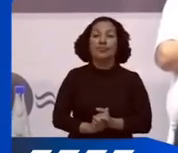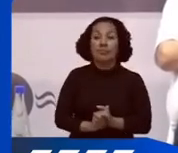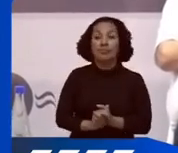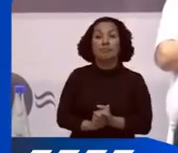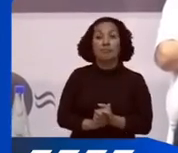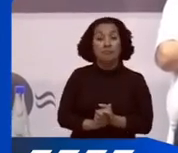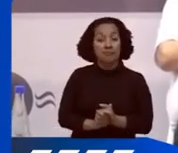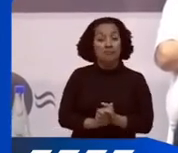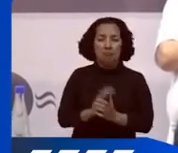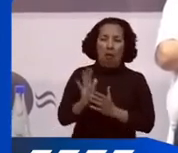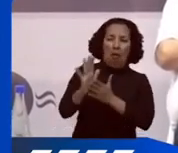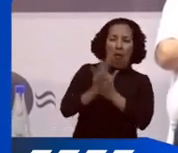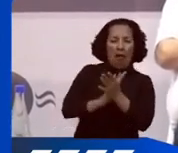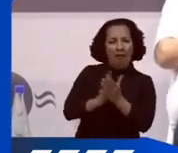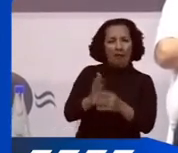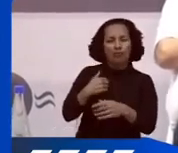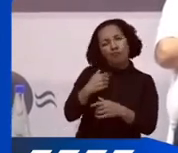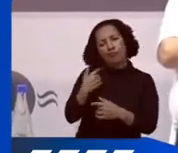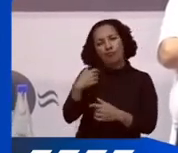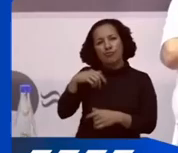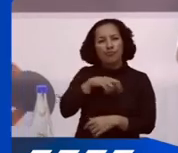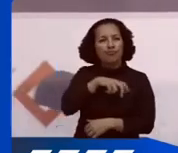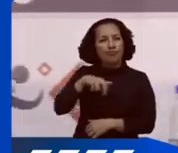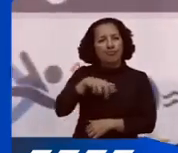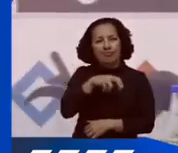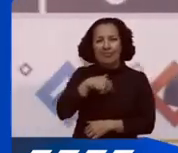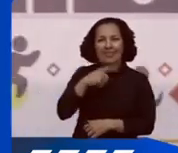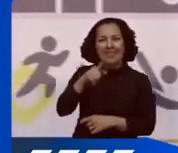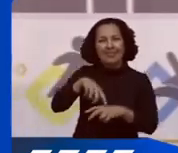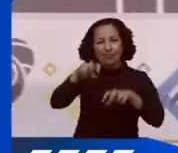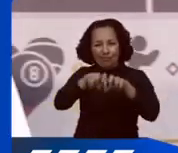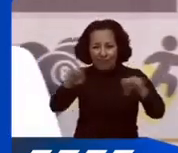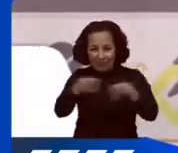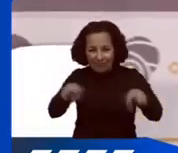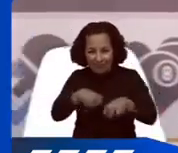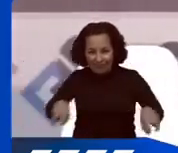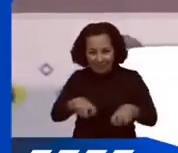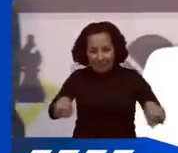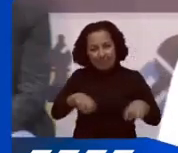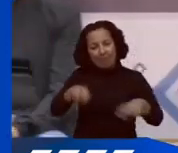Alguien me dijo ahora cuando recorría un poco las gradas donde están ustedes sentados,